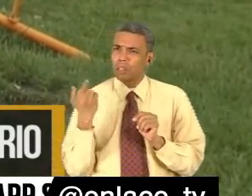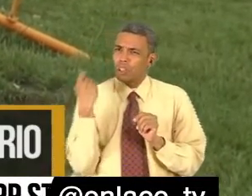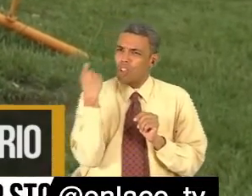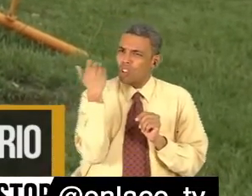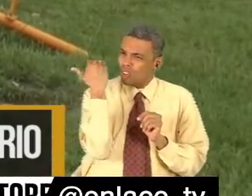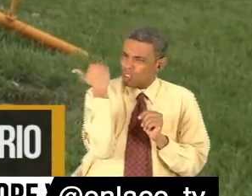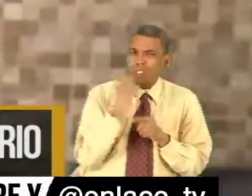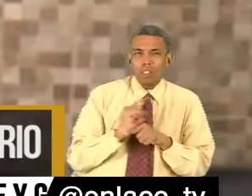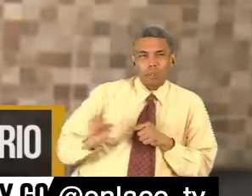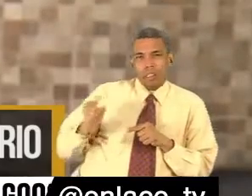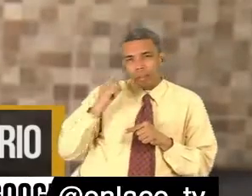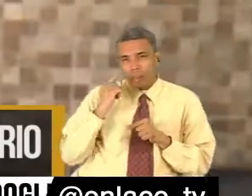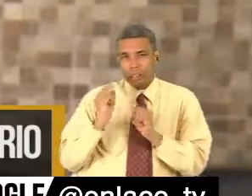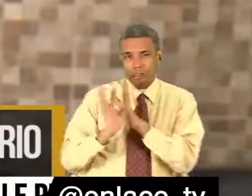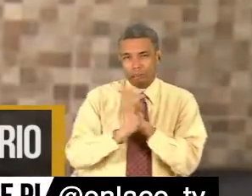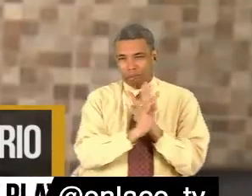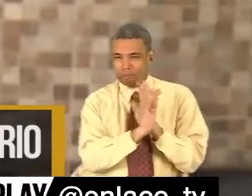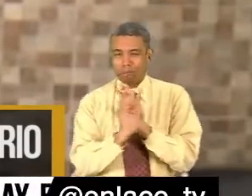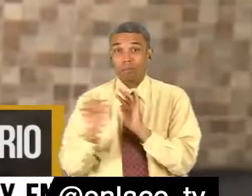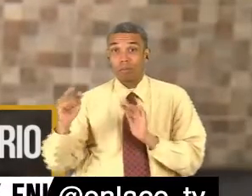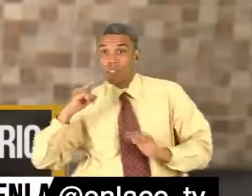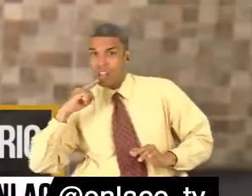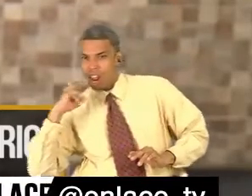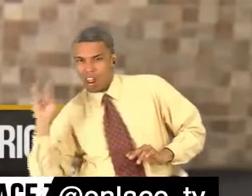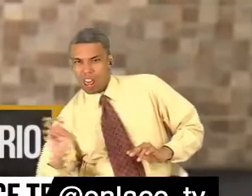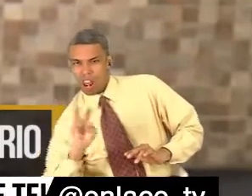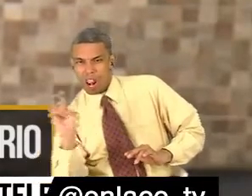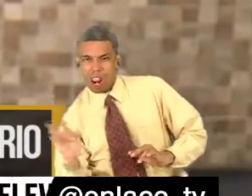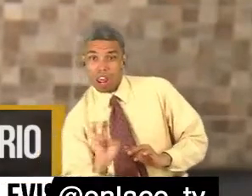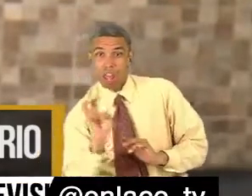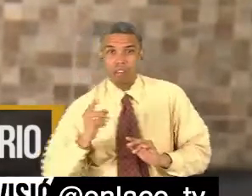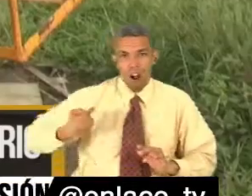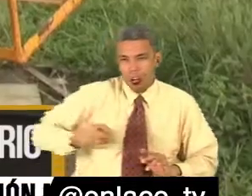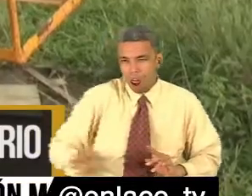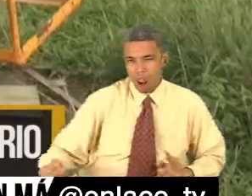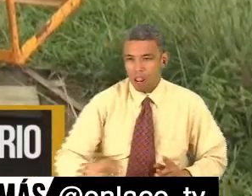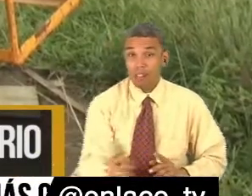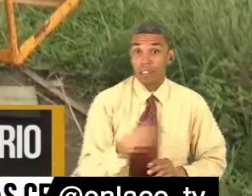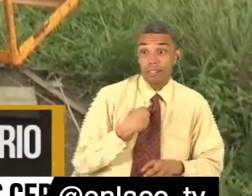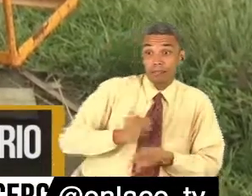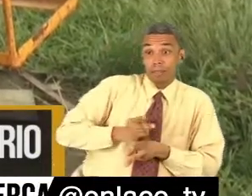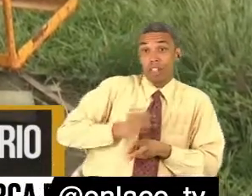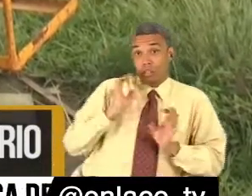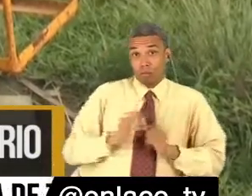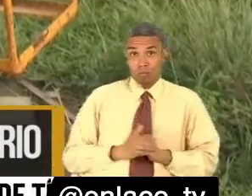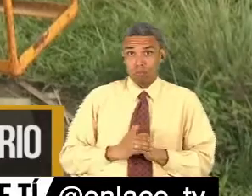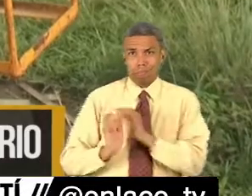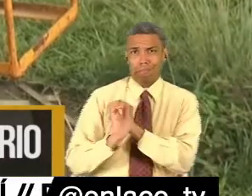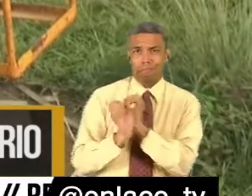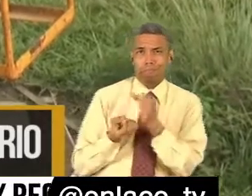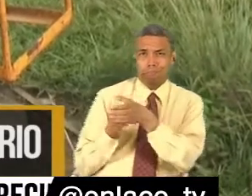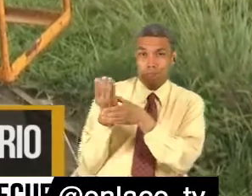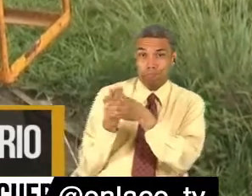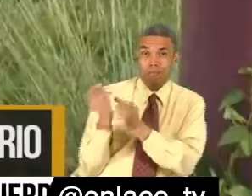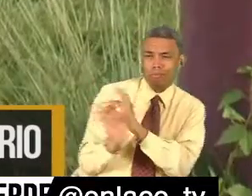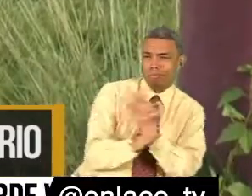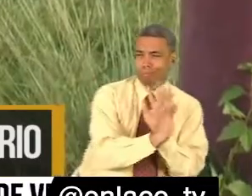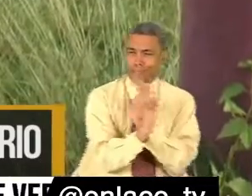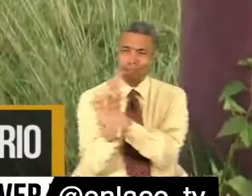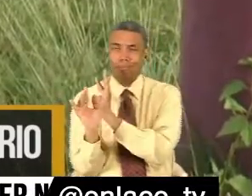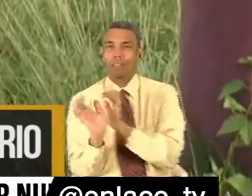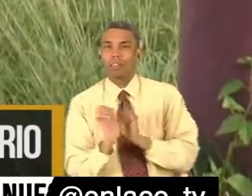monte te pega. Entonces los animales de allá se pasan para el parque y está muy, muy, muy, muy deteriorado bastante. El denunciante asegura que la Junta de Acción Comunal del